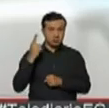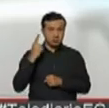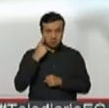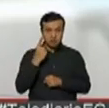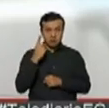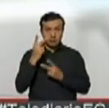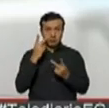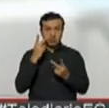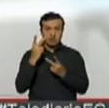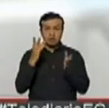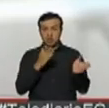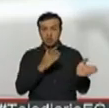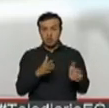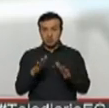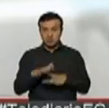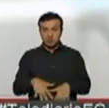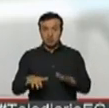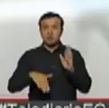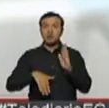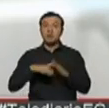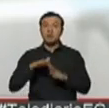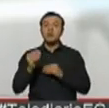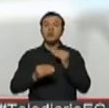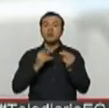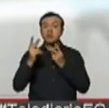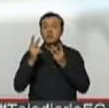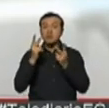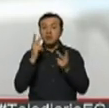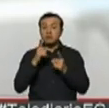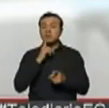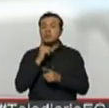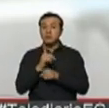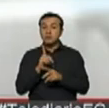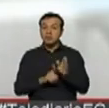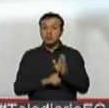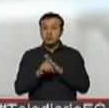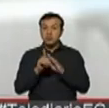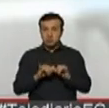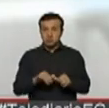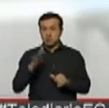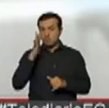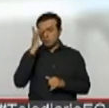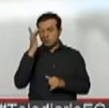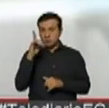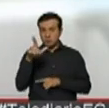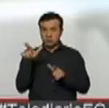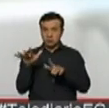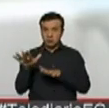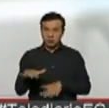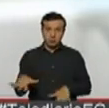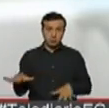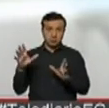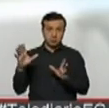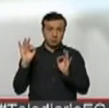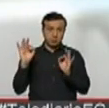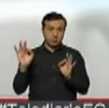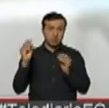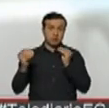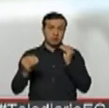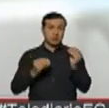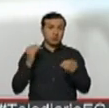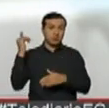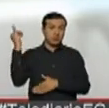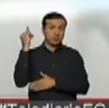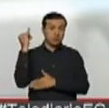visto desde la perspectiva criminal, sino también visto desde la perspectiva de desarrollo, porque si esta zona logra desarrollarse adecuadamente a través de una